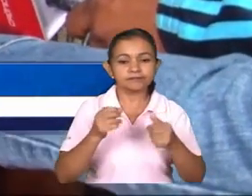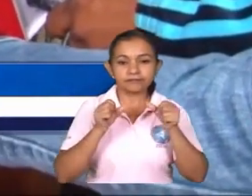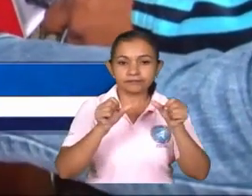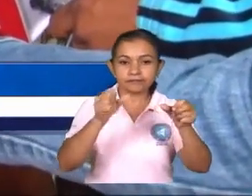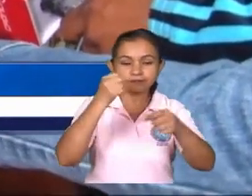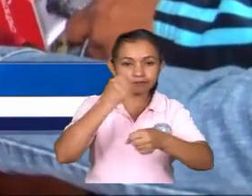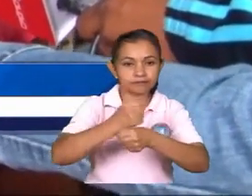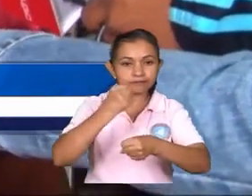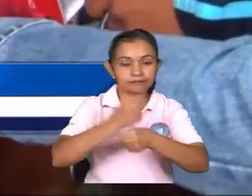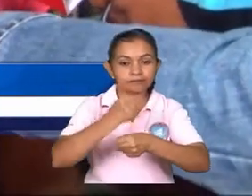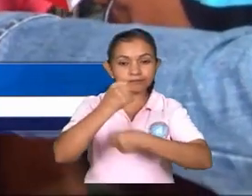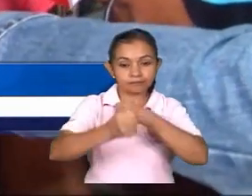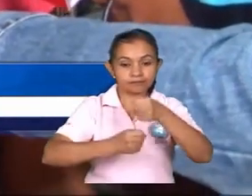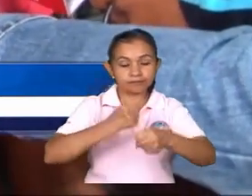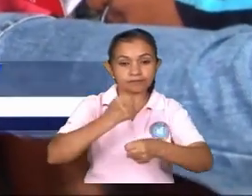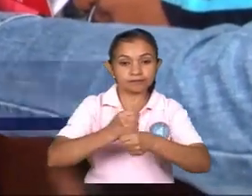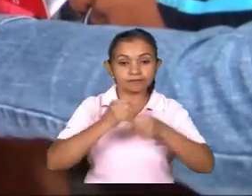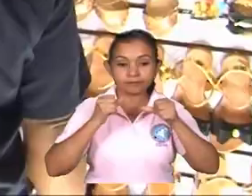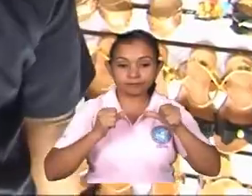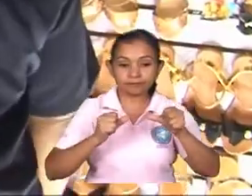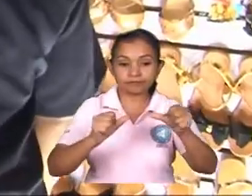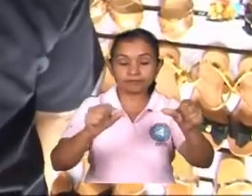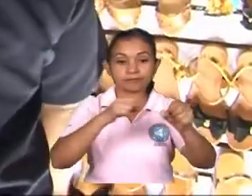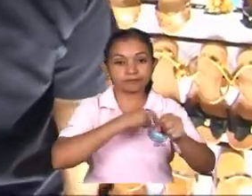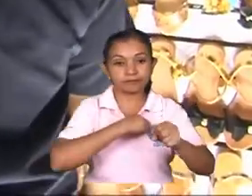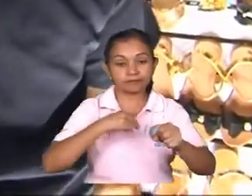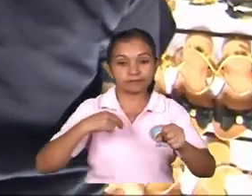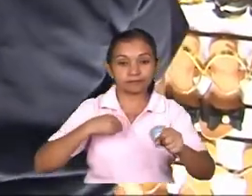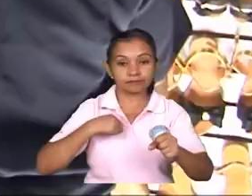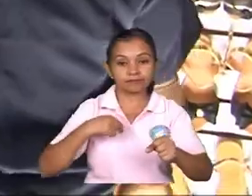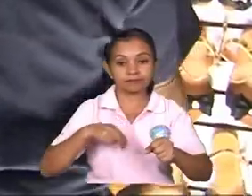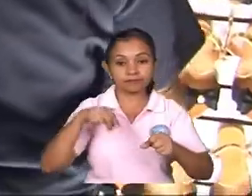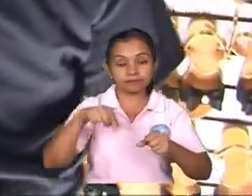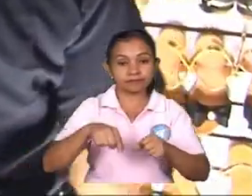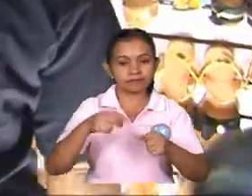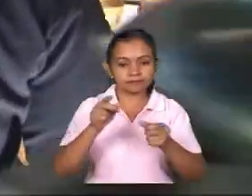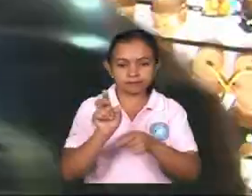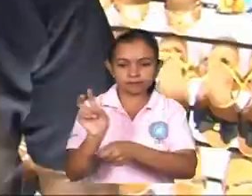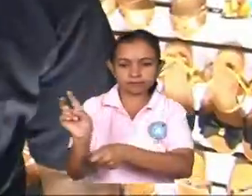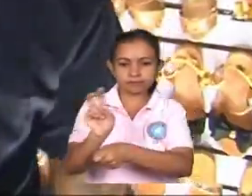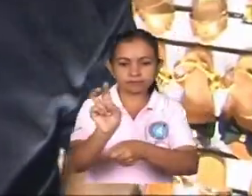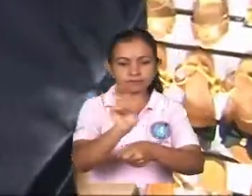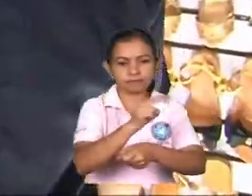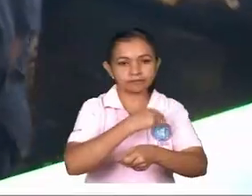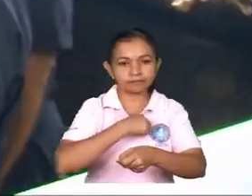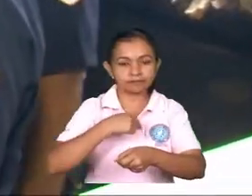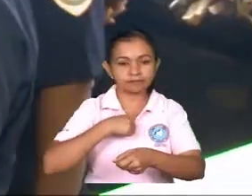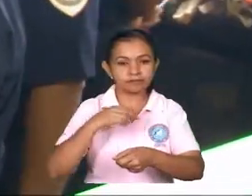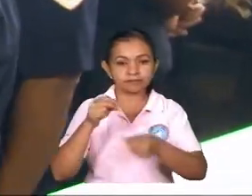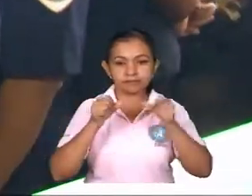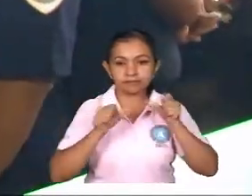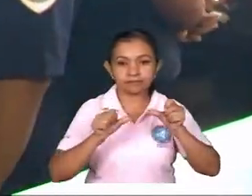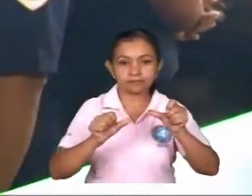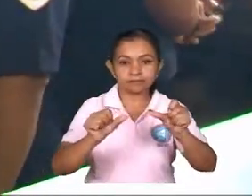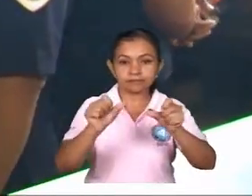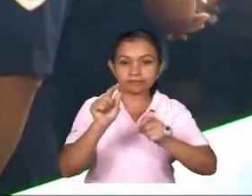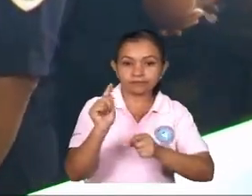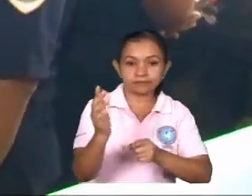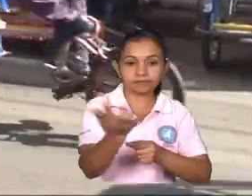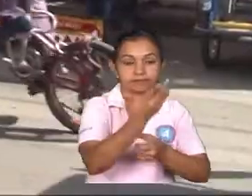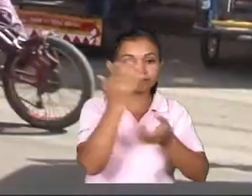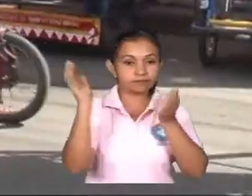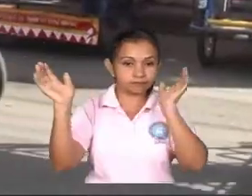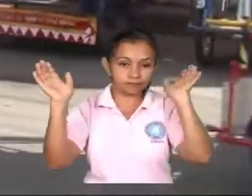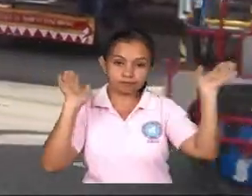trabajando, que este año sigamos así. Este tipo de inspecciones se desarrollan de forma permanente en todos los mercados